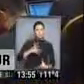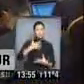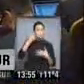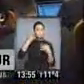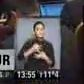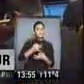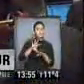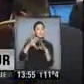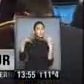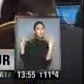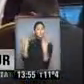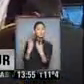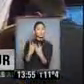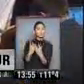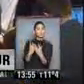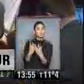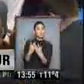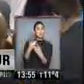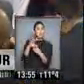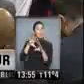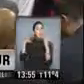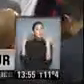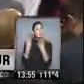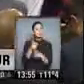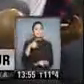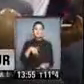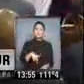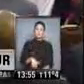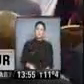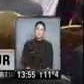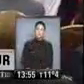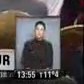objetivo de que el mundo está un tanto